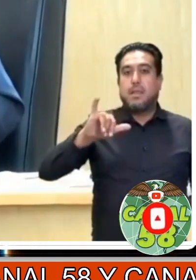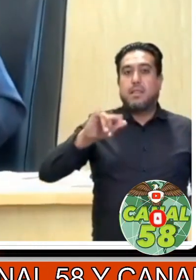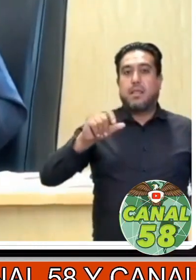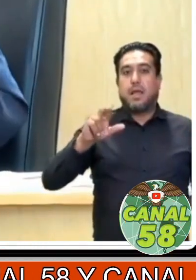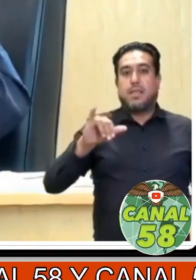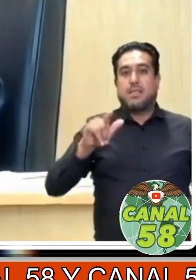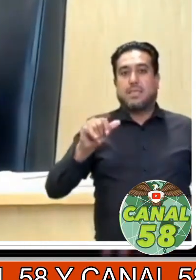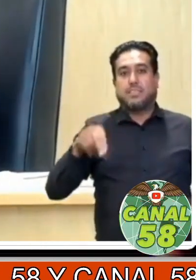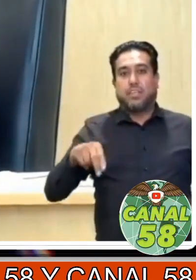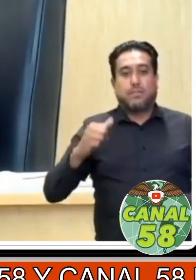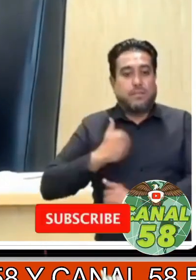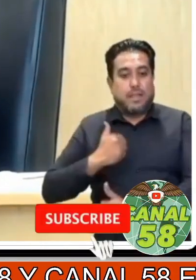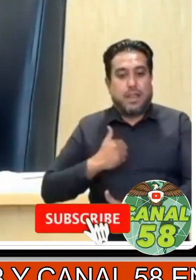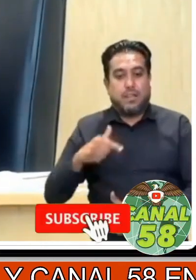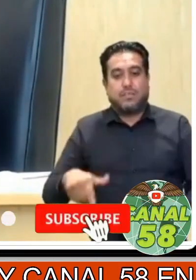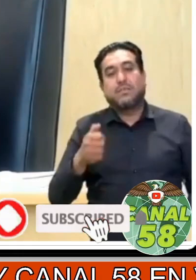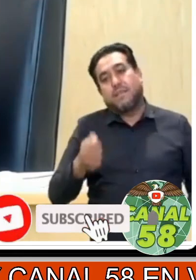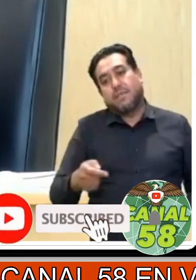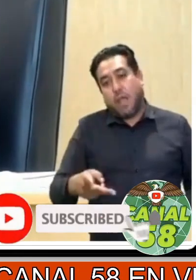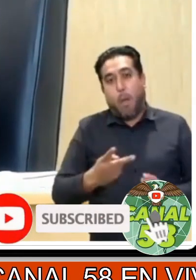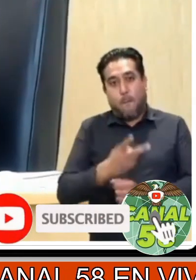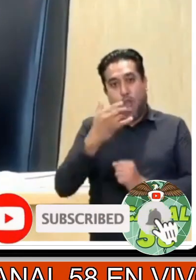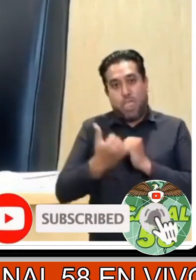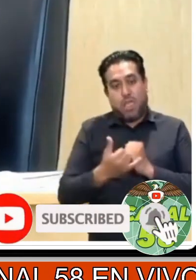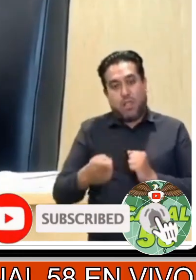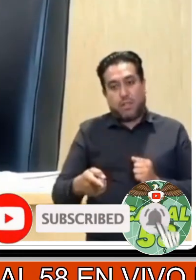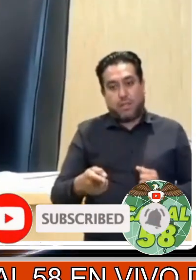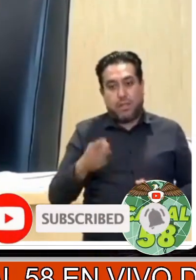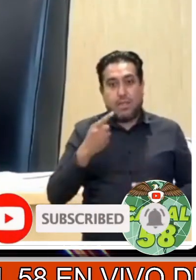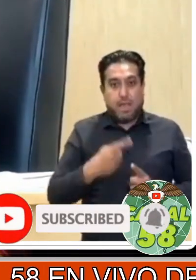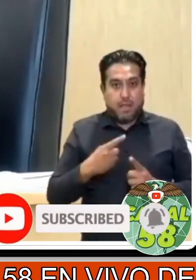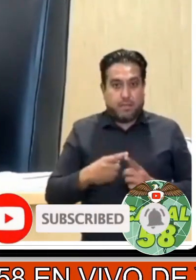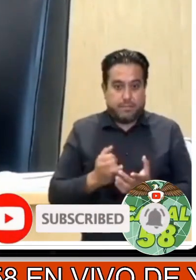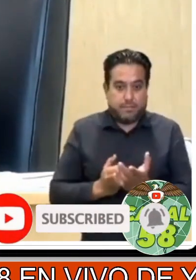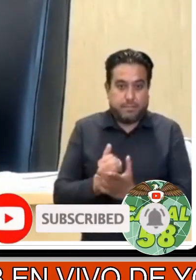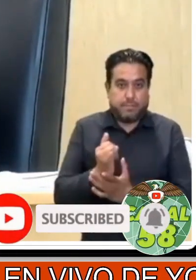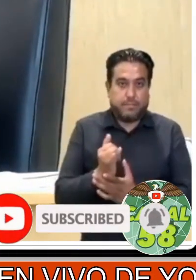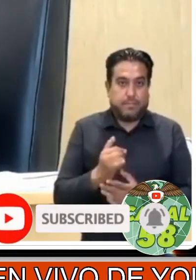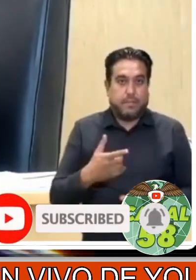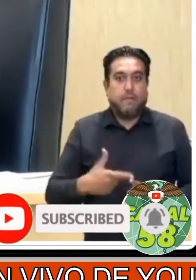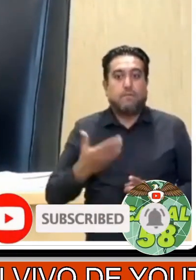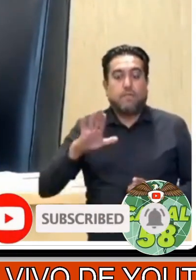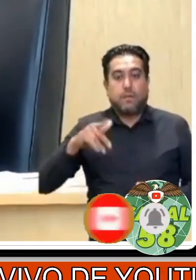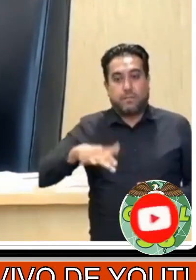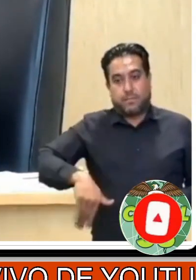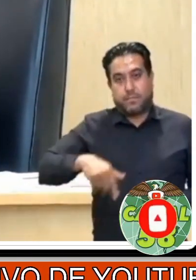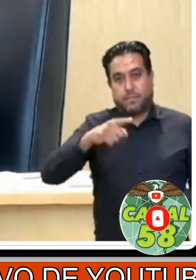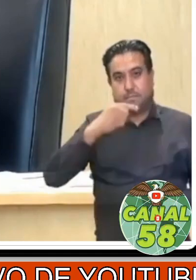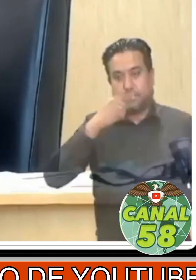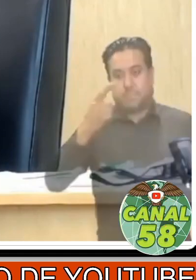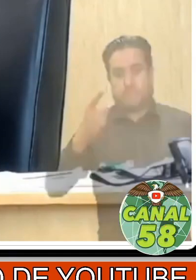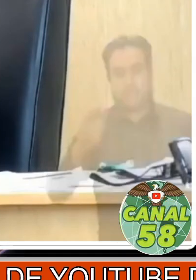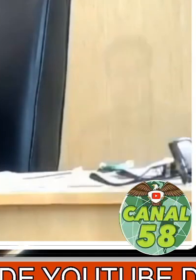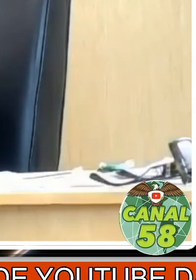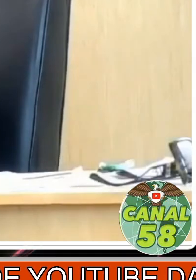porque el proyecto de dictamen no lo define. Y como se acaba de mencionar,